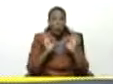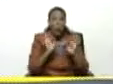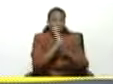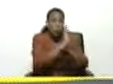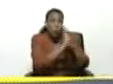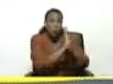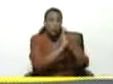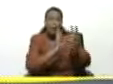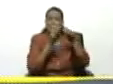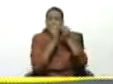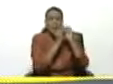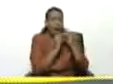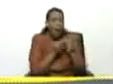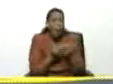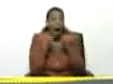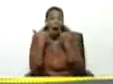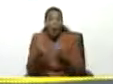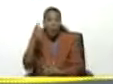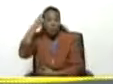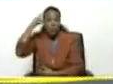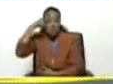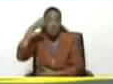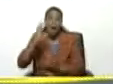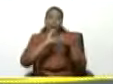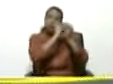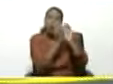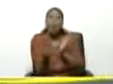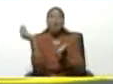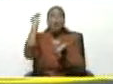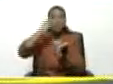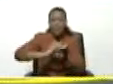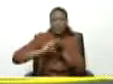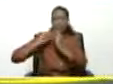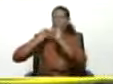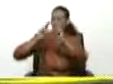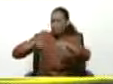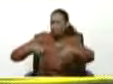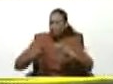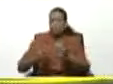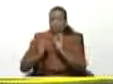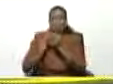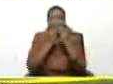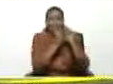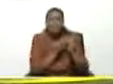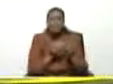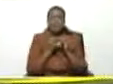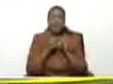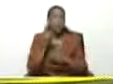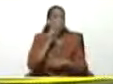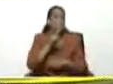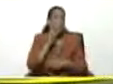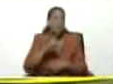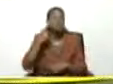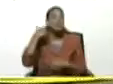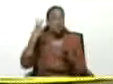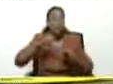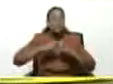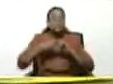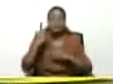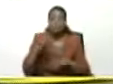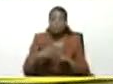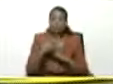la mejor y hoy día se está haciendo visible la entrega no es mentira en tiempo de